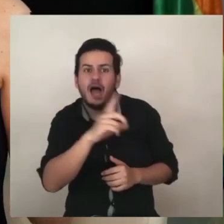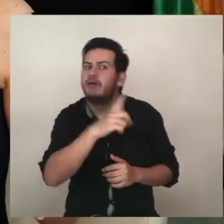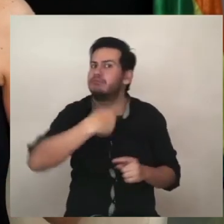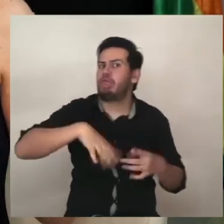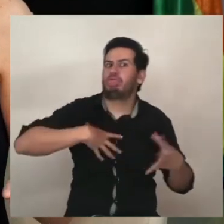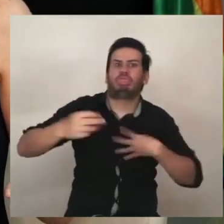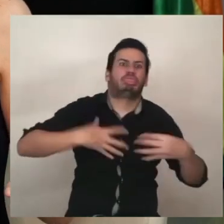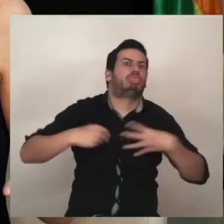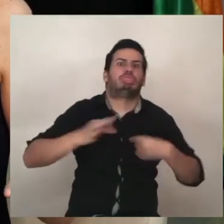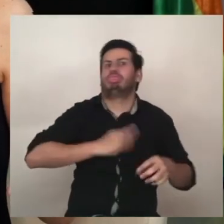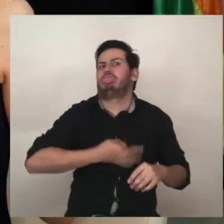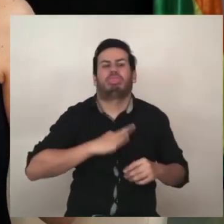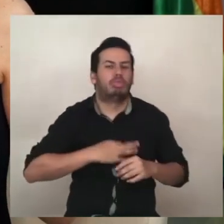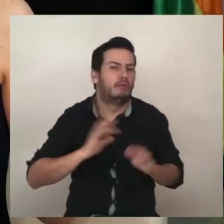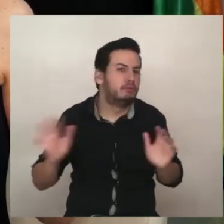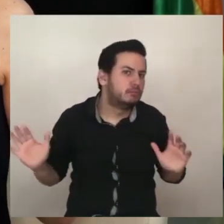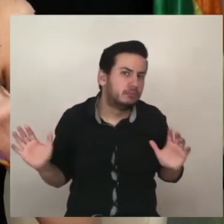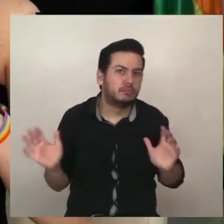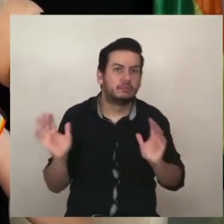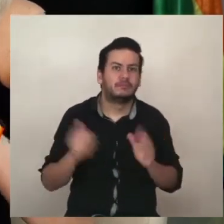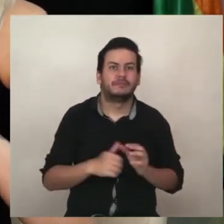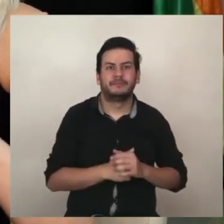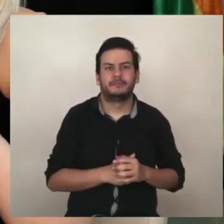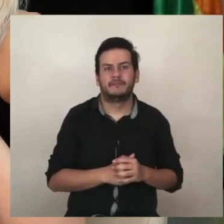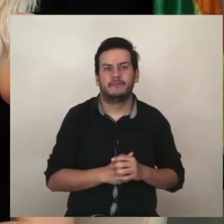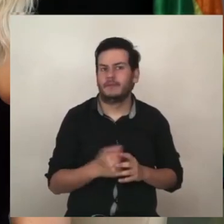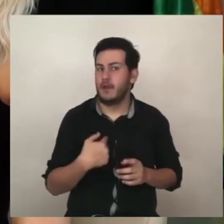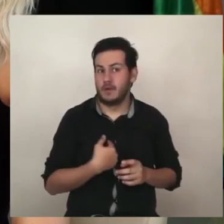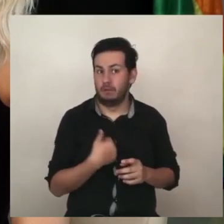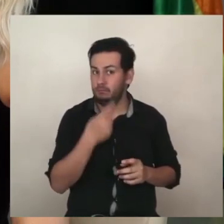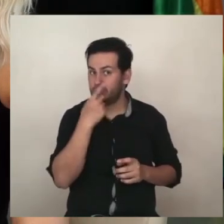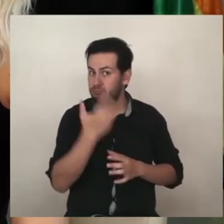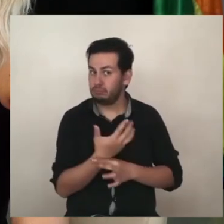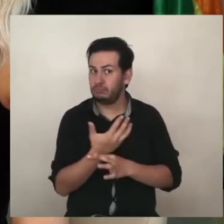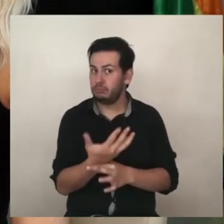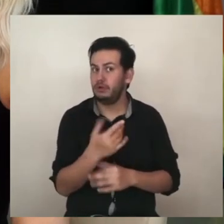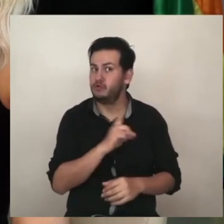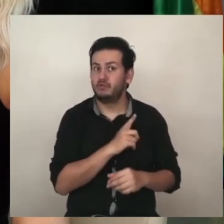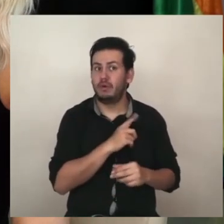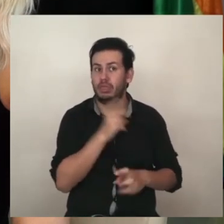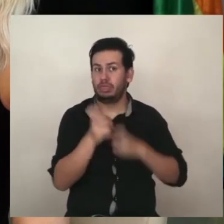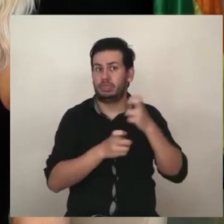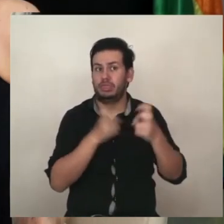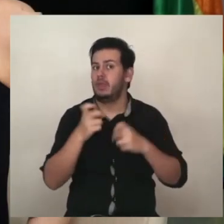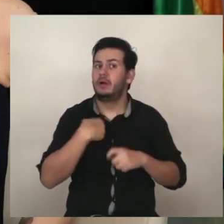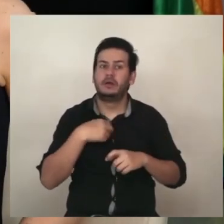infecten por su falta de cuidado es pedir poco. Pero hey, yo no lo dije, ¿eh? Menos solo quería criticar.